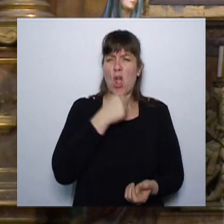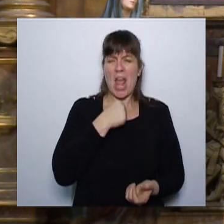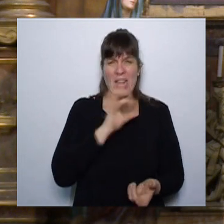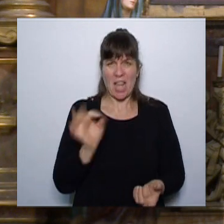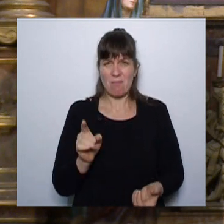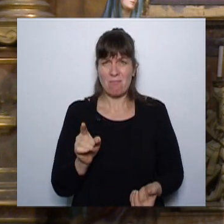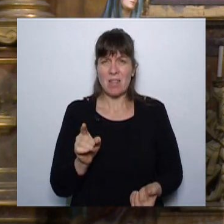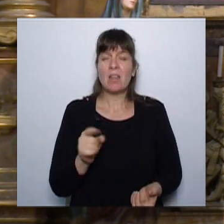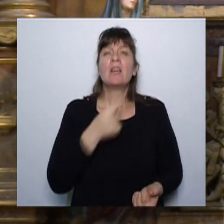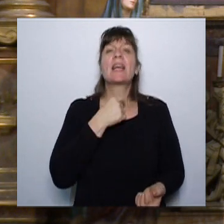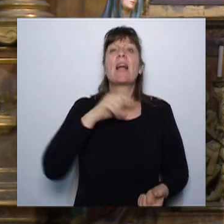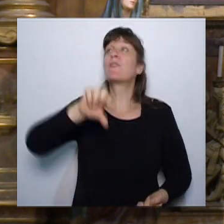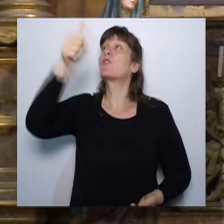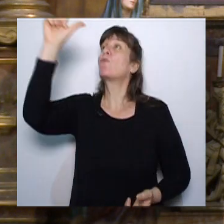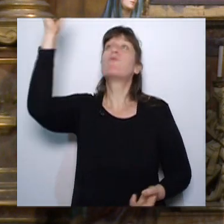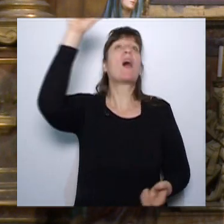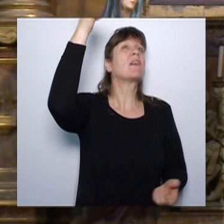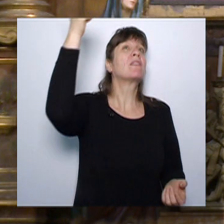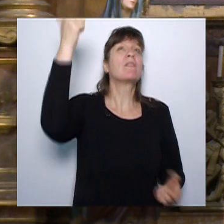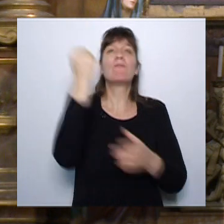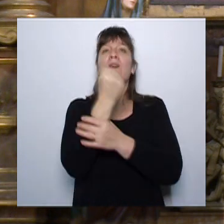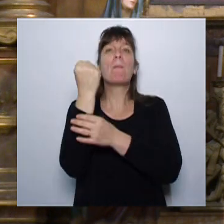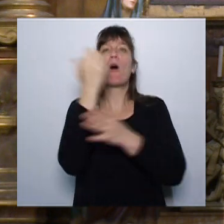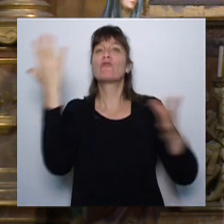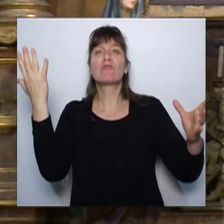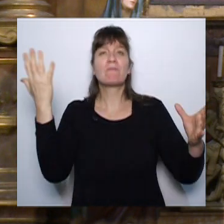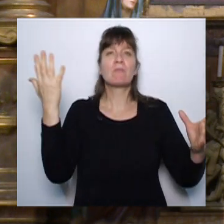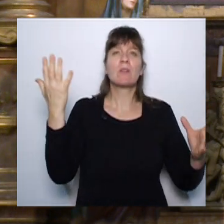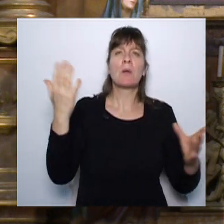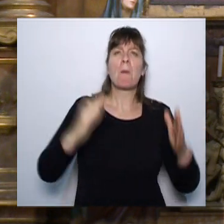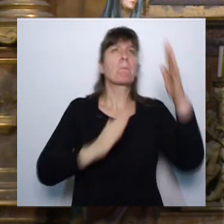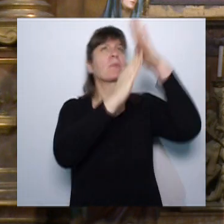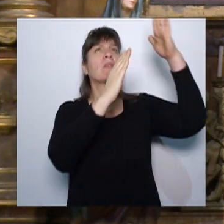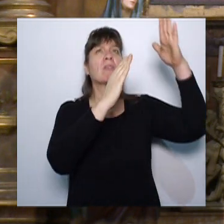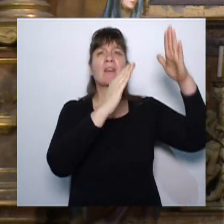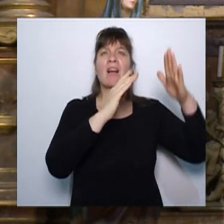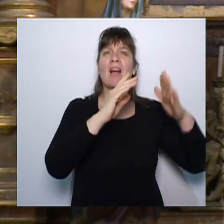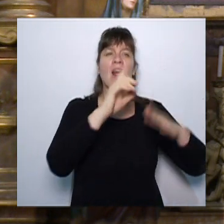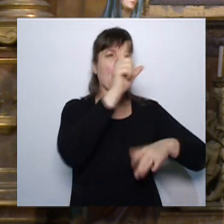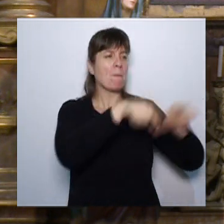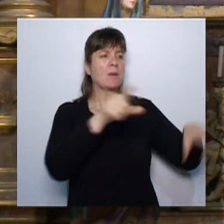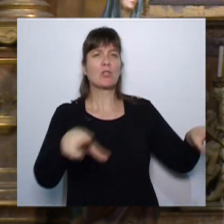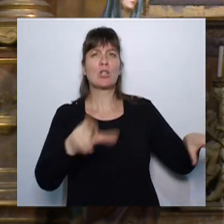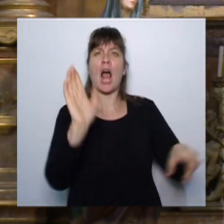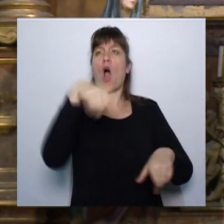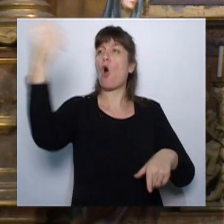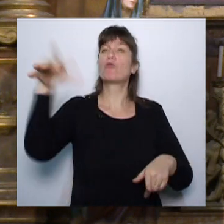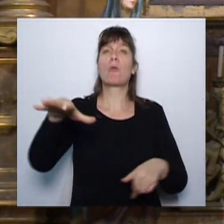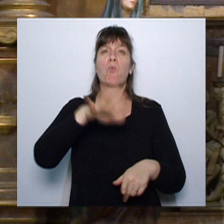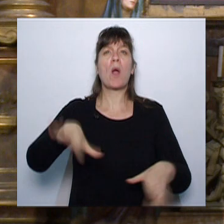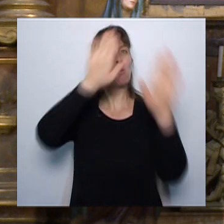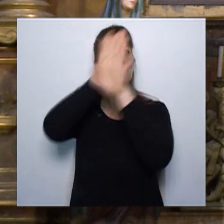querían el triunfalismo de sentirse superiores a todos los pueblos